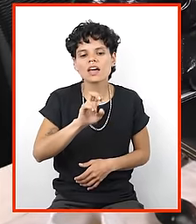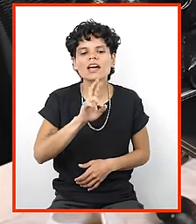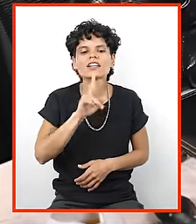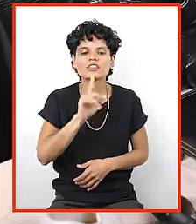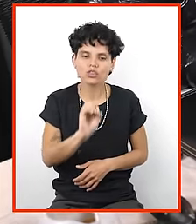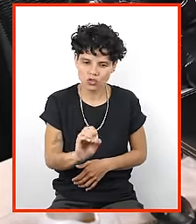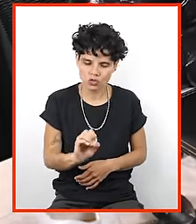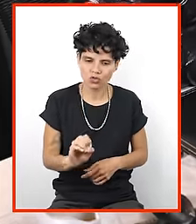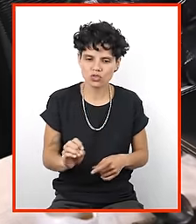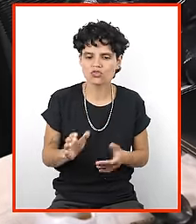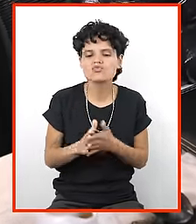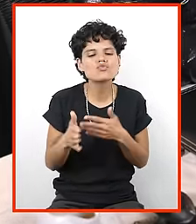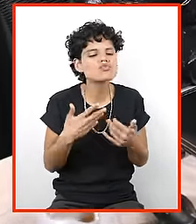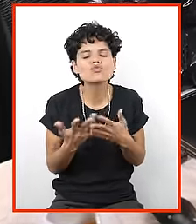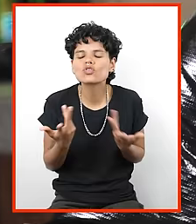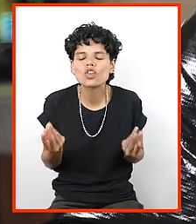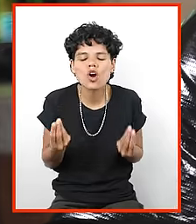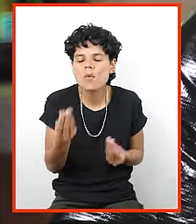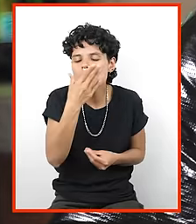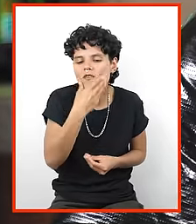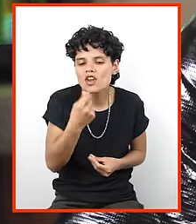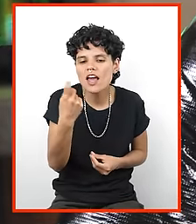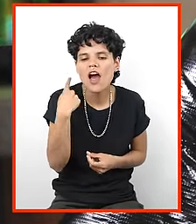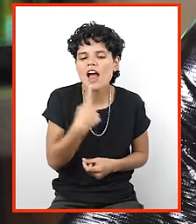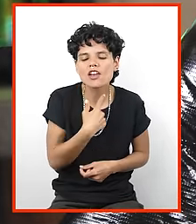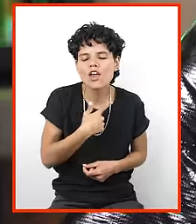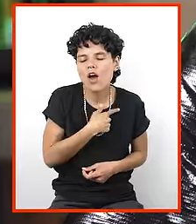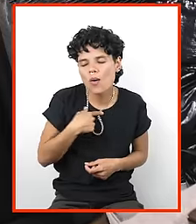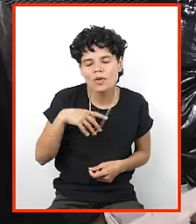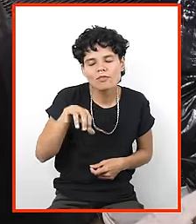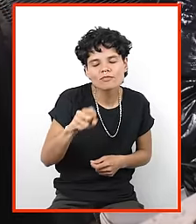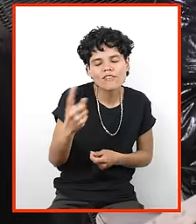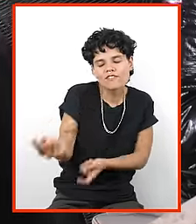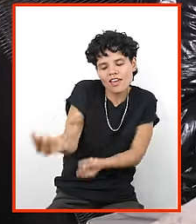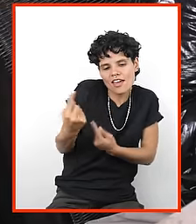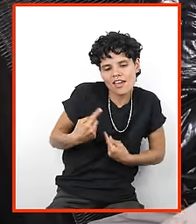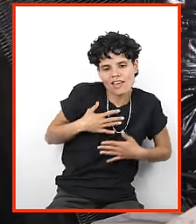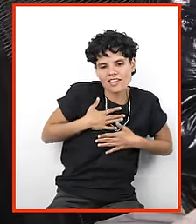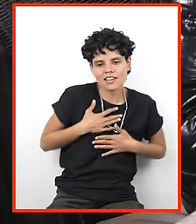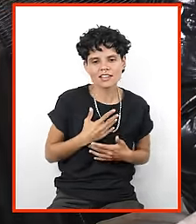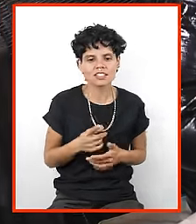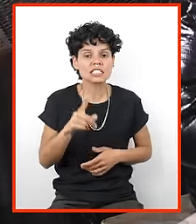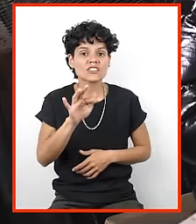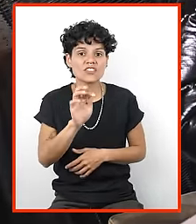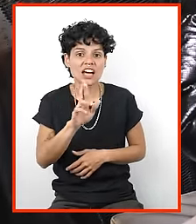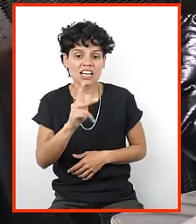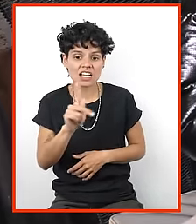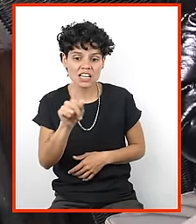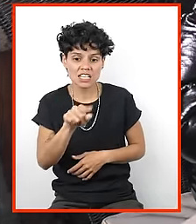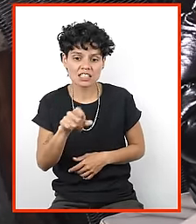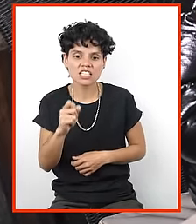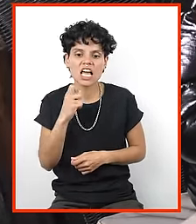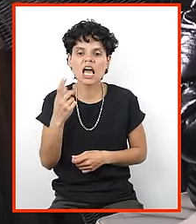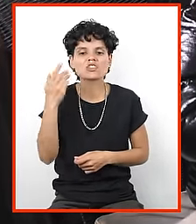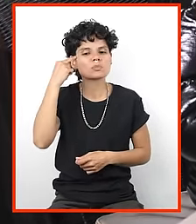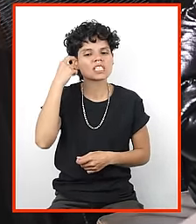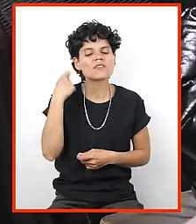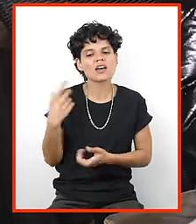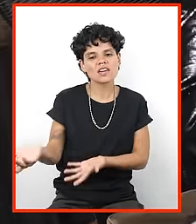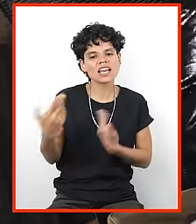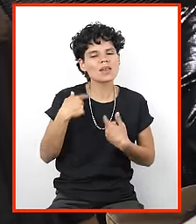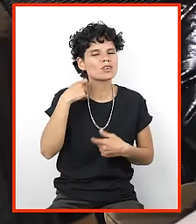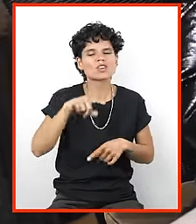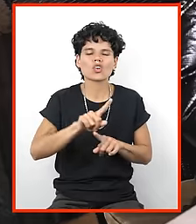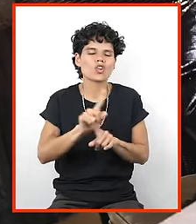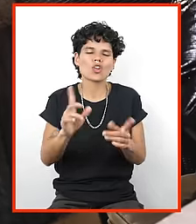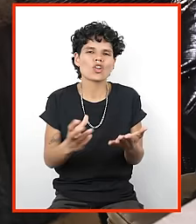lindo? Juliberto, que... Venga, mira si lo están llamando y él viene. Pensé Venga. Que iba a llegar con Farca. Guagua, ven. Sí, iba a venir, pero hoy día me